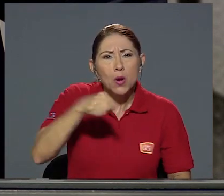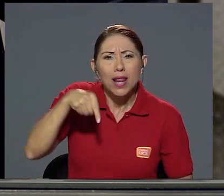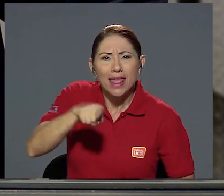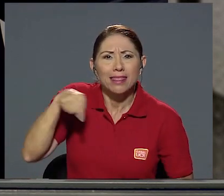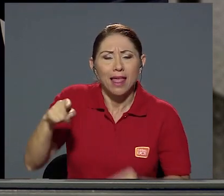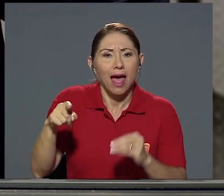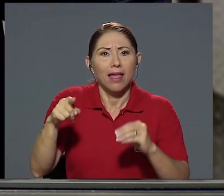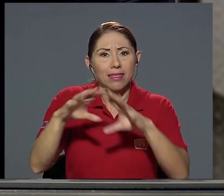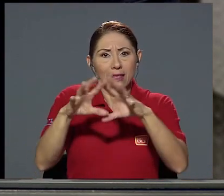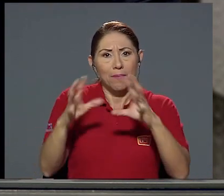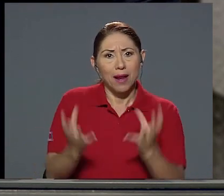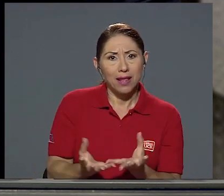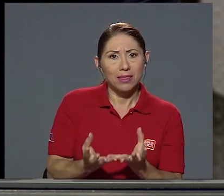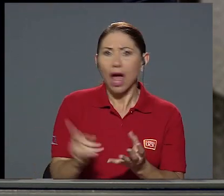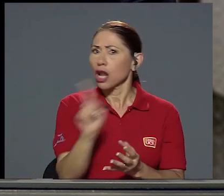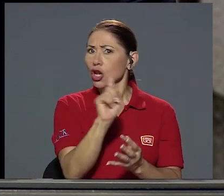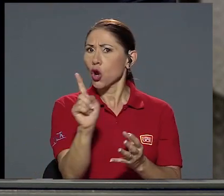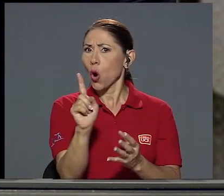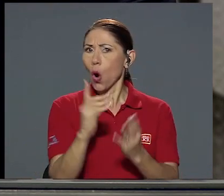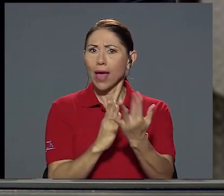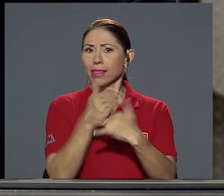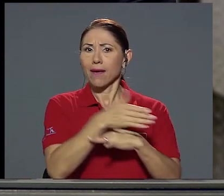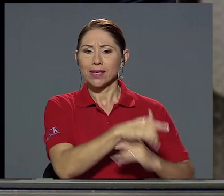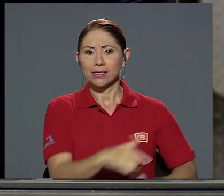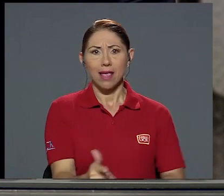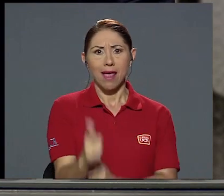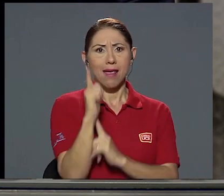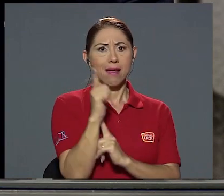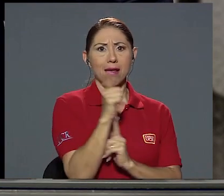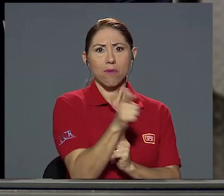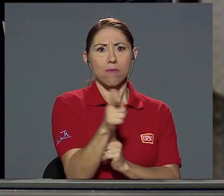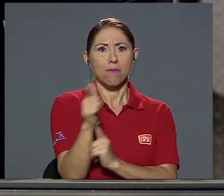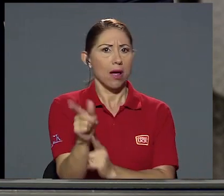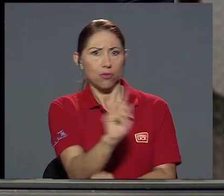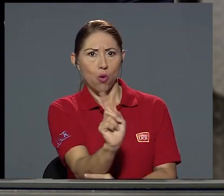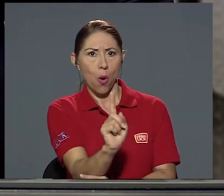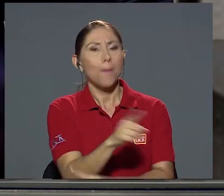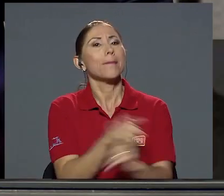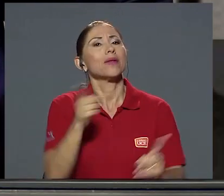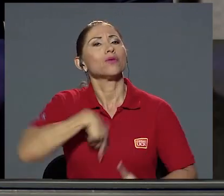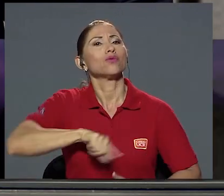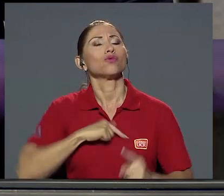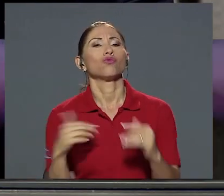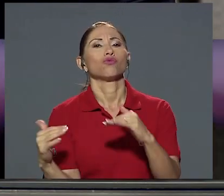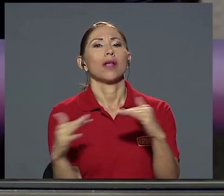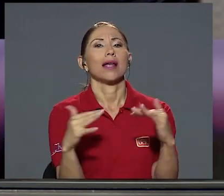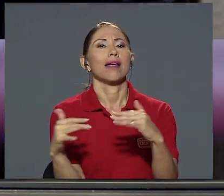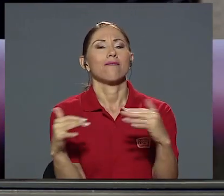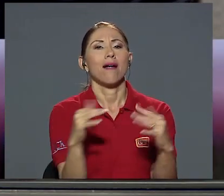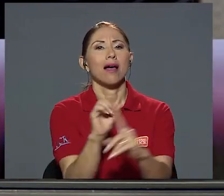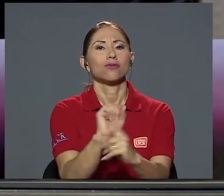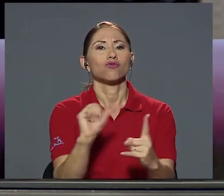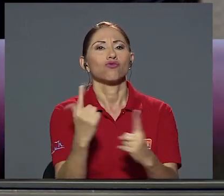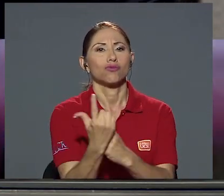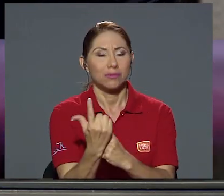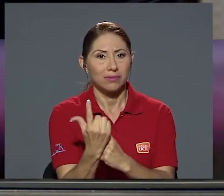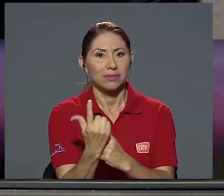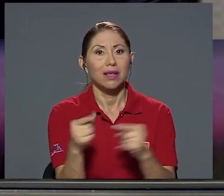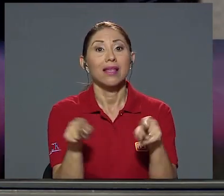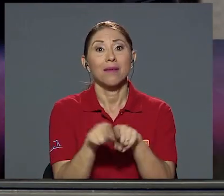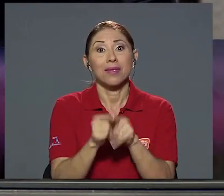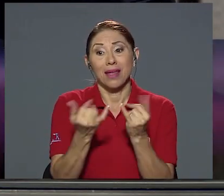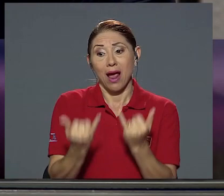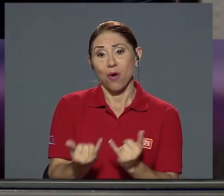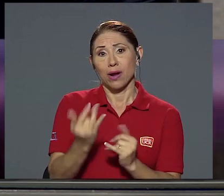del planeta, no por guerra político-militar, pero teníamos una guerra social, para llamarlo de alguna manera. Y ahora agreguémosle